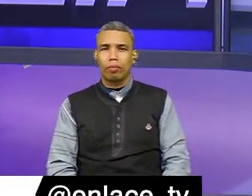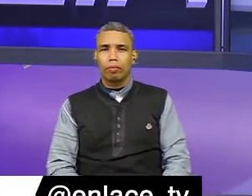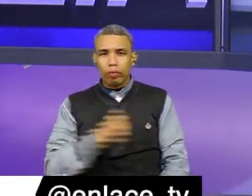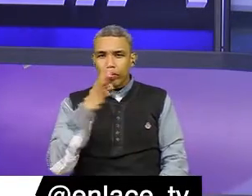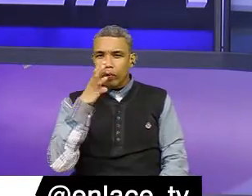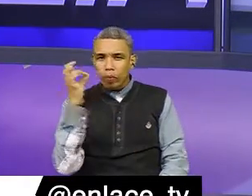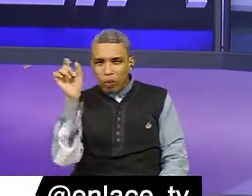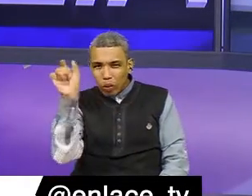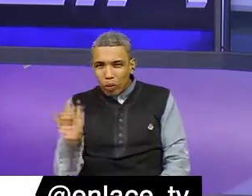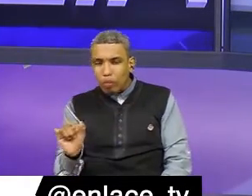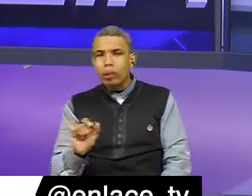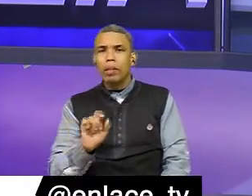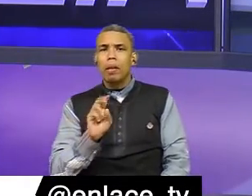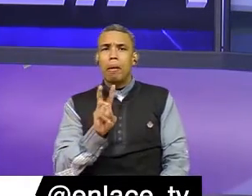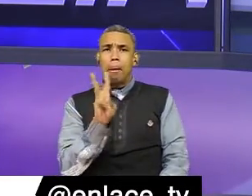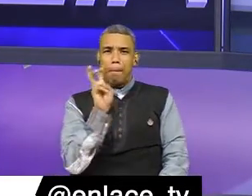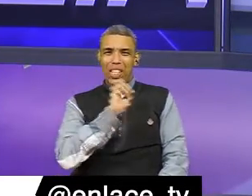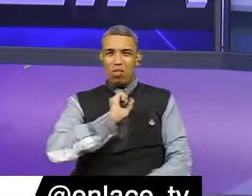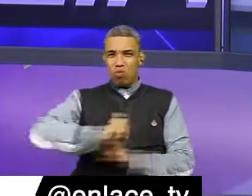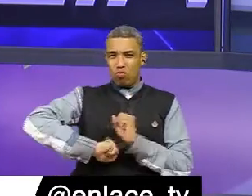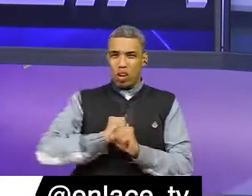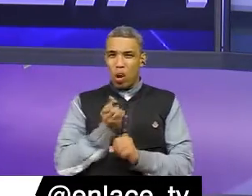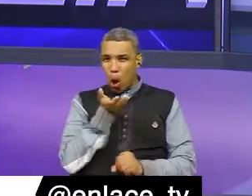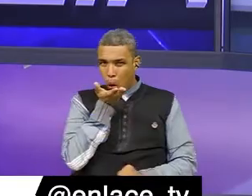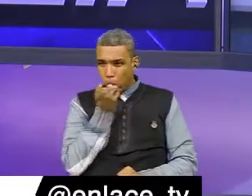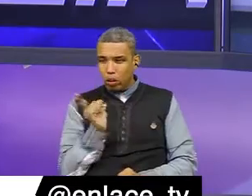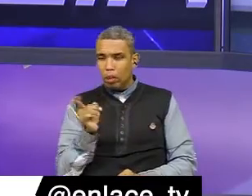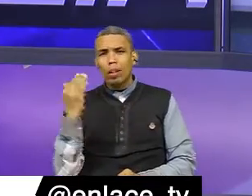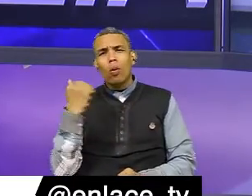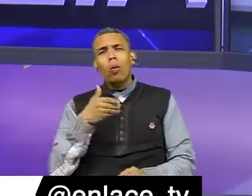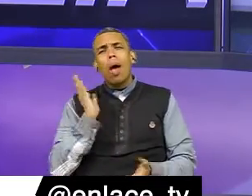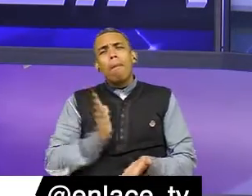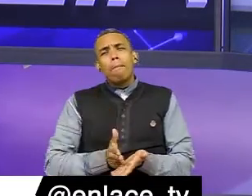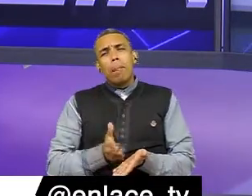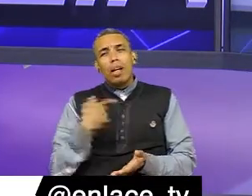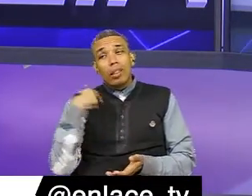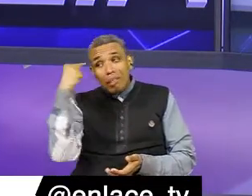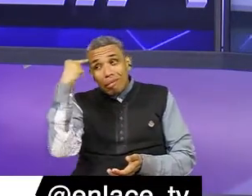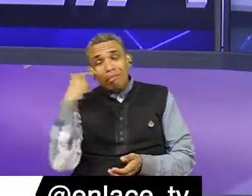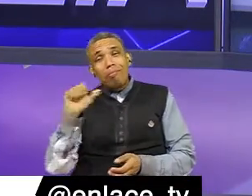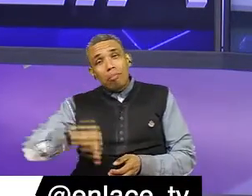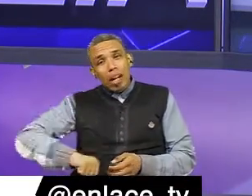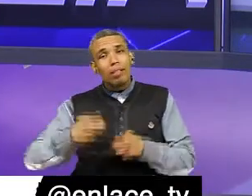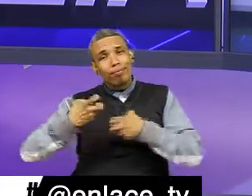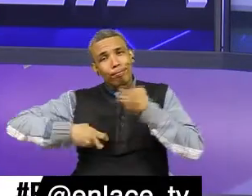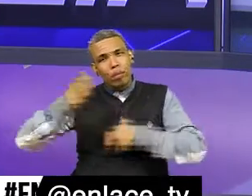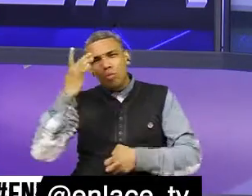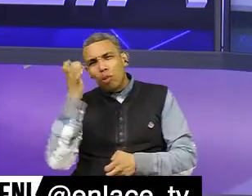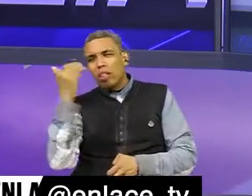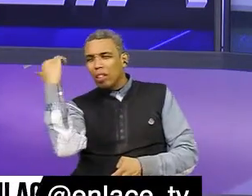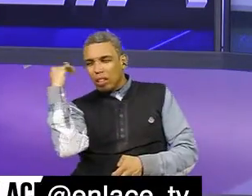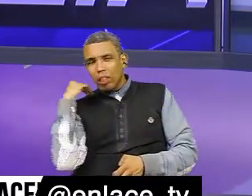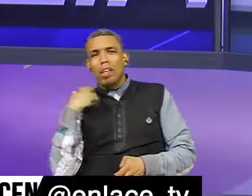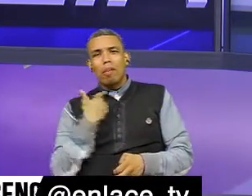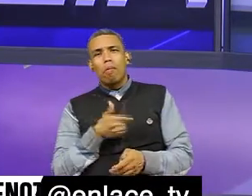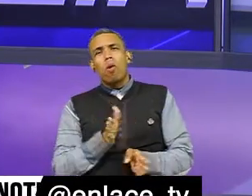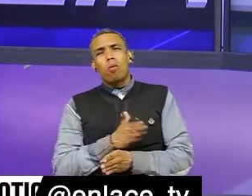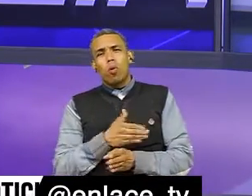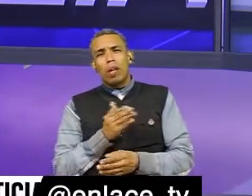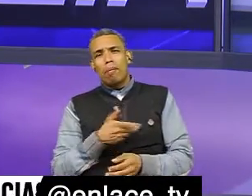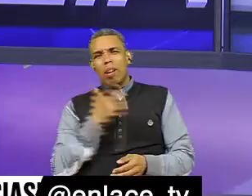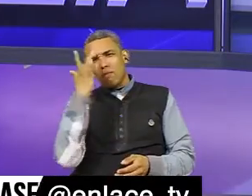de edad sufre por las consecuencias de un accidente que vivió hace 6 años en el sector de fertilizantes. El responsable, según expedientes